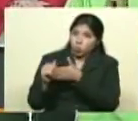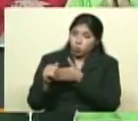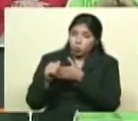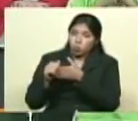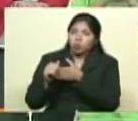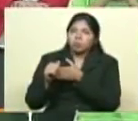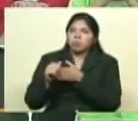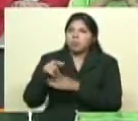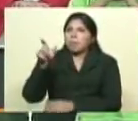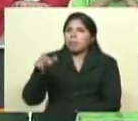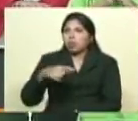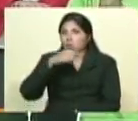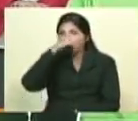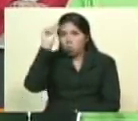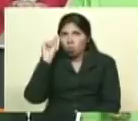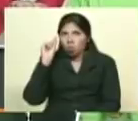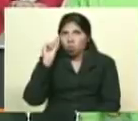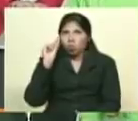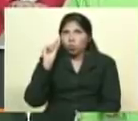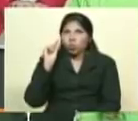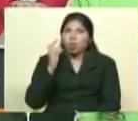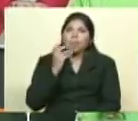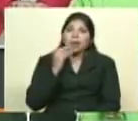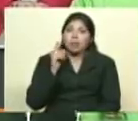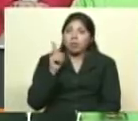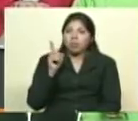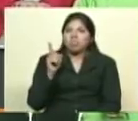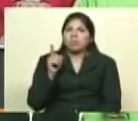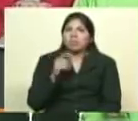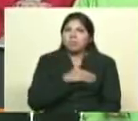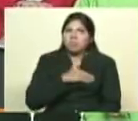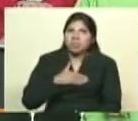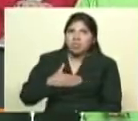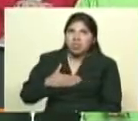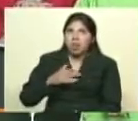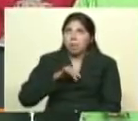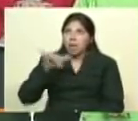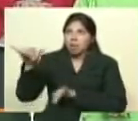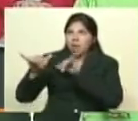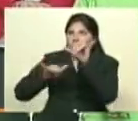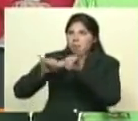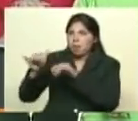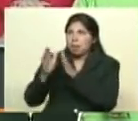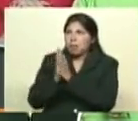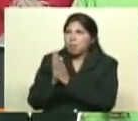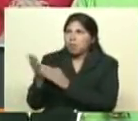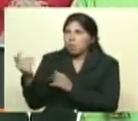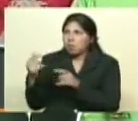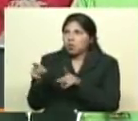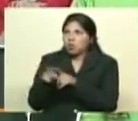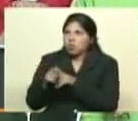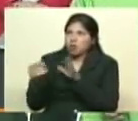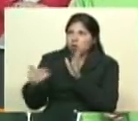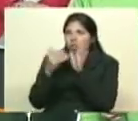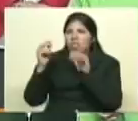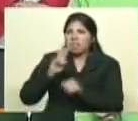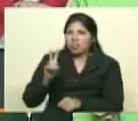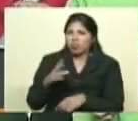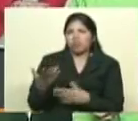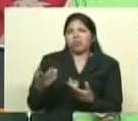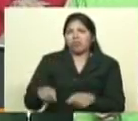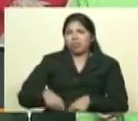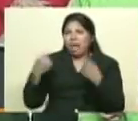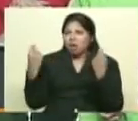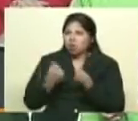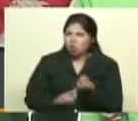Julio Borges se han dado la tarea de buscar más sanciones, más persecución, más daño económico.